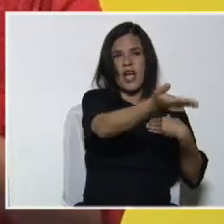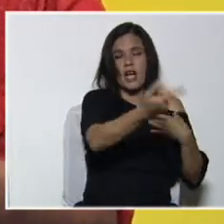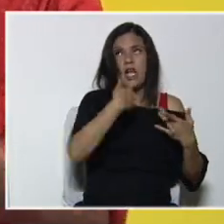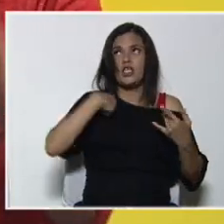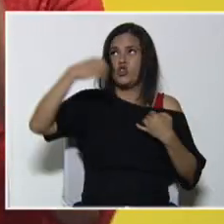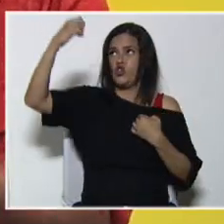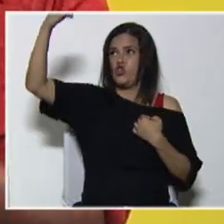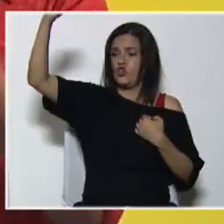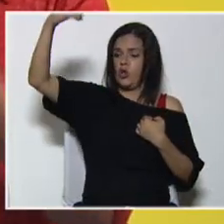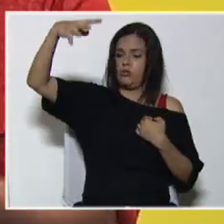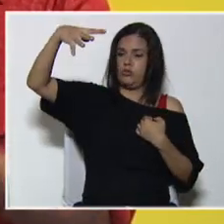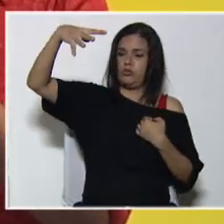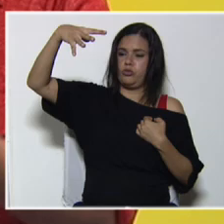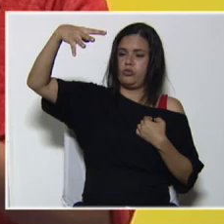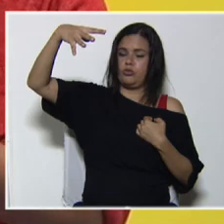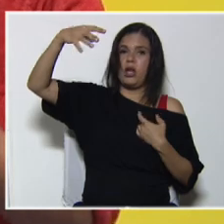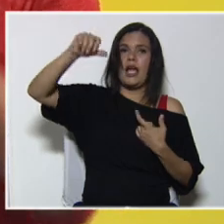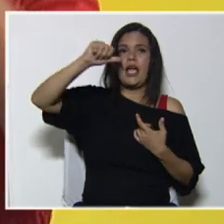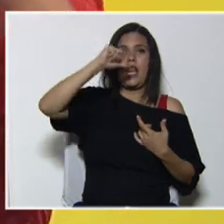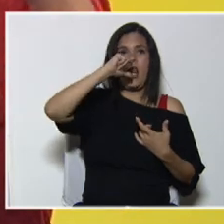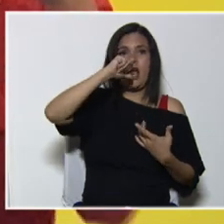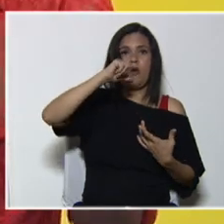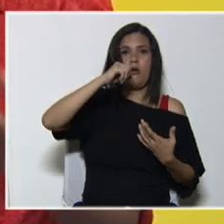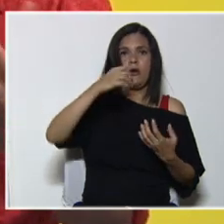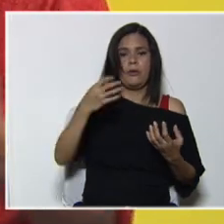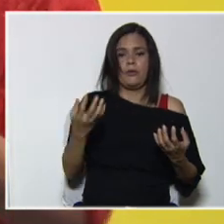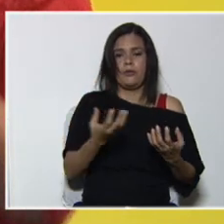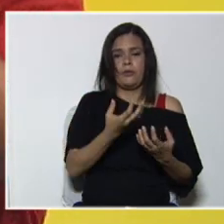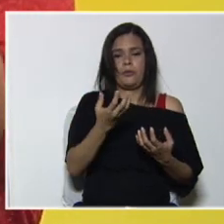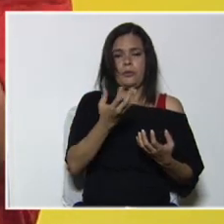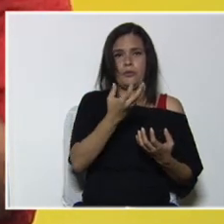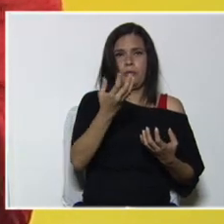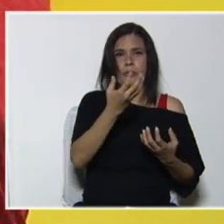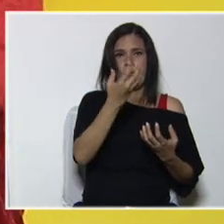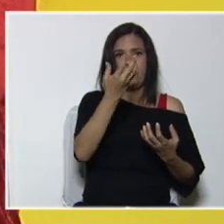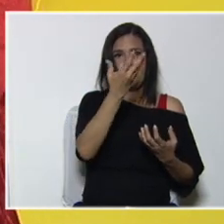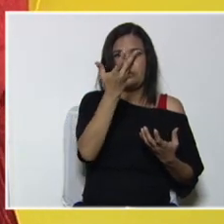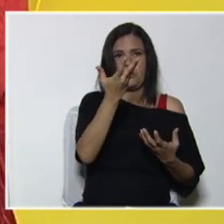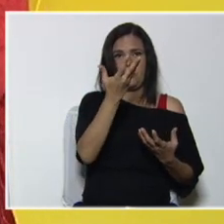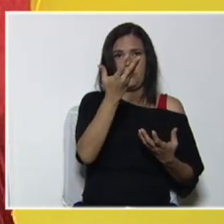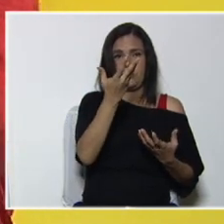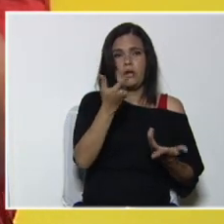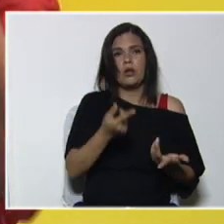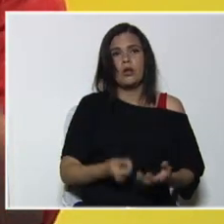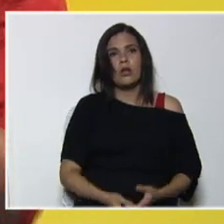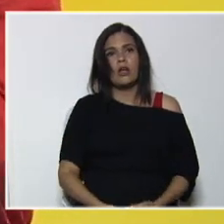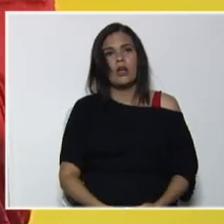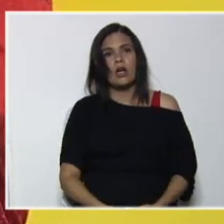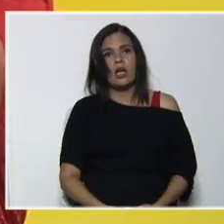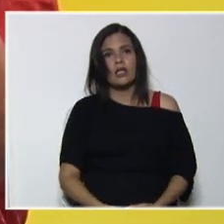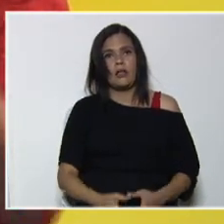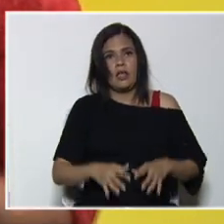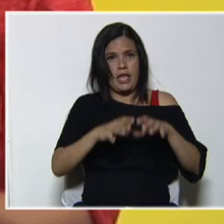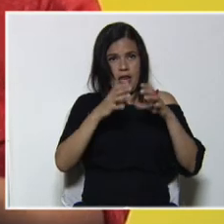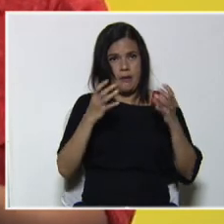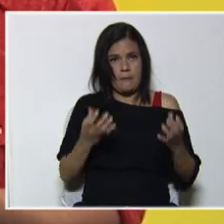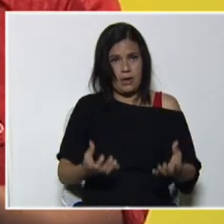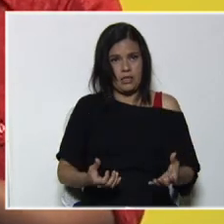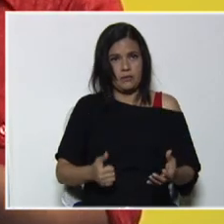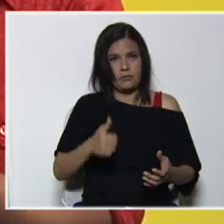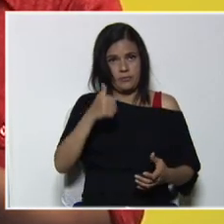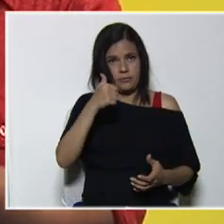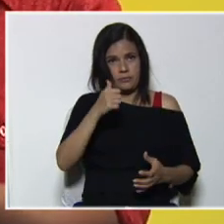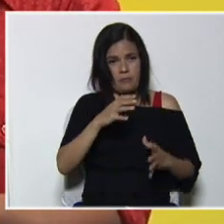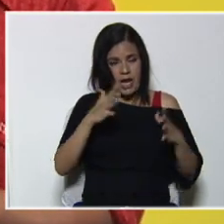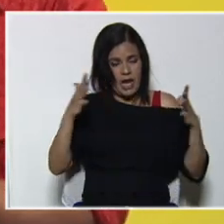sol, el agua va a ir evaporándose y por condensación, a través del envase que es de mayor tamaño, va a ir bajando el agua